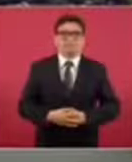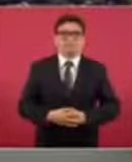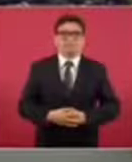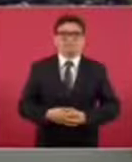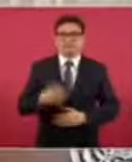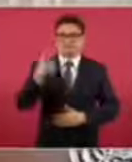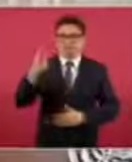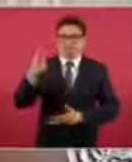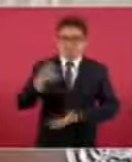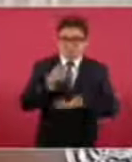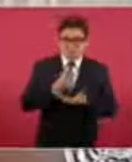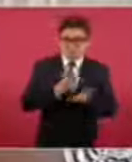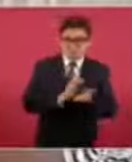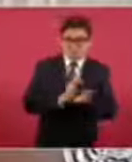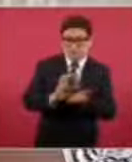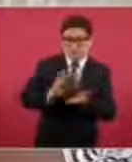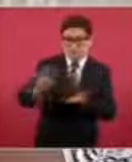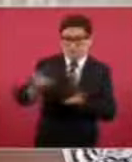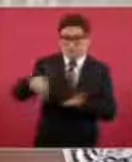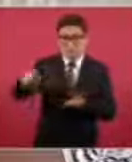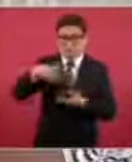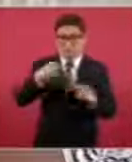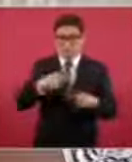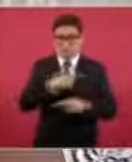destinando el presupuesto a los pobres,